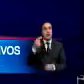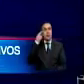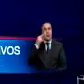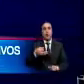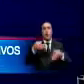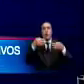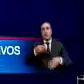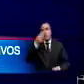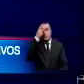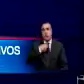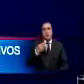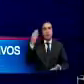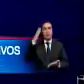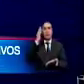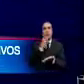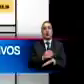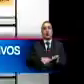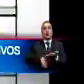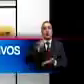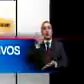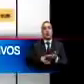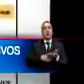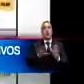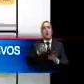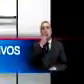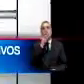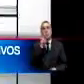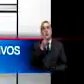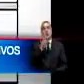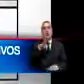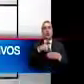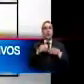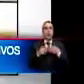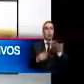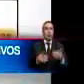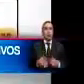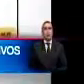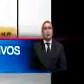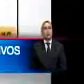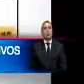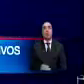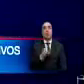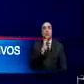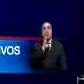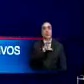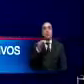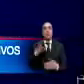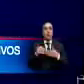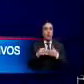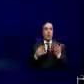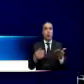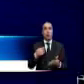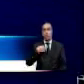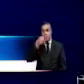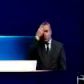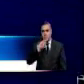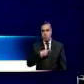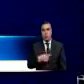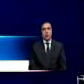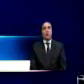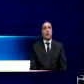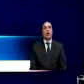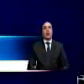confirmó que decidió poner fin al polémico contrato que incluía desayunos de hasta $24 y cenas de $50. He decidido que se